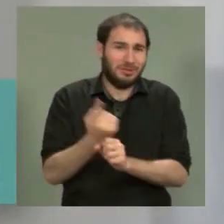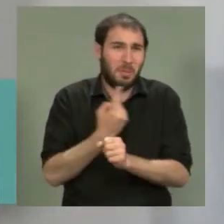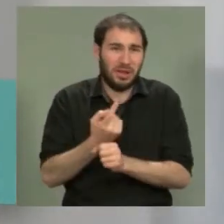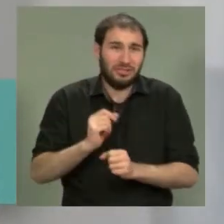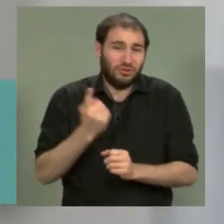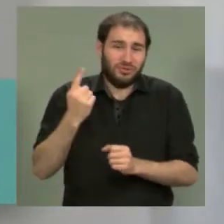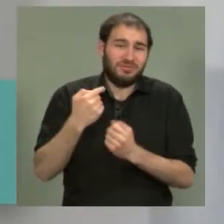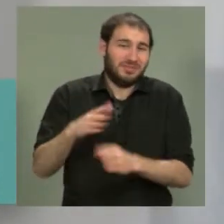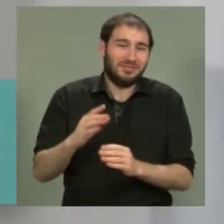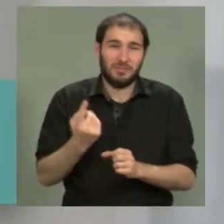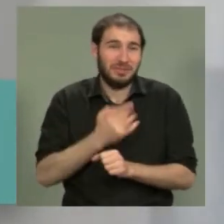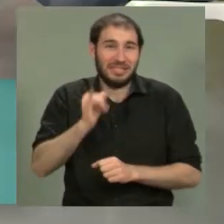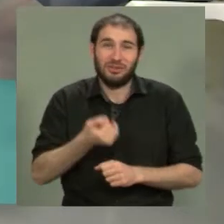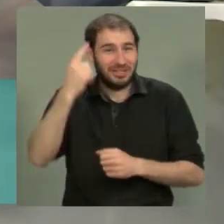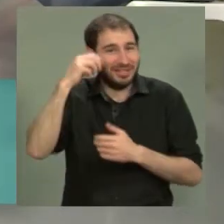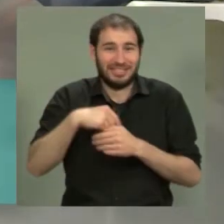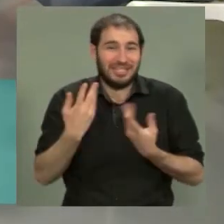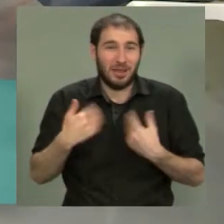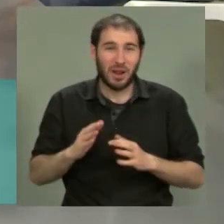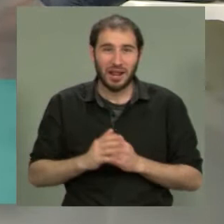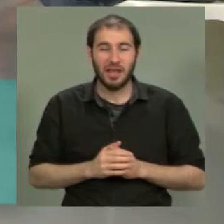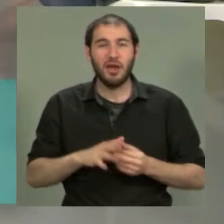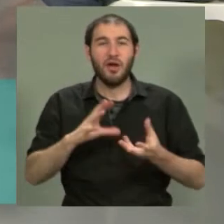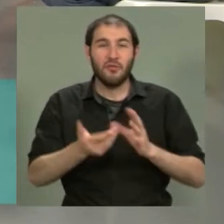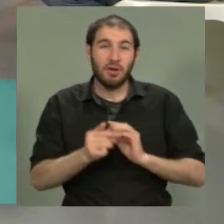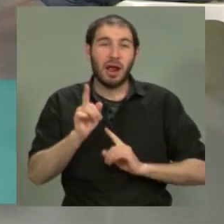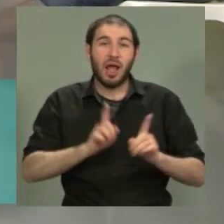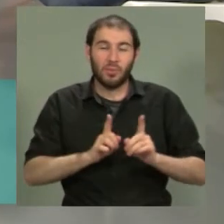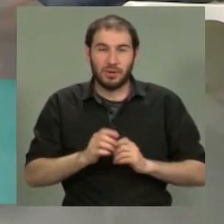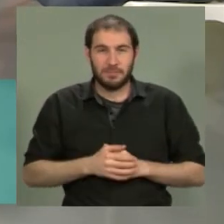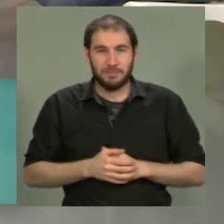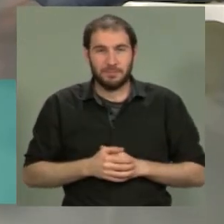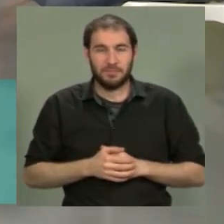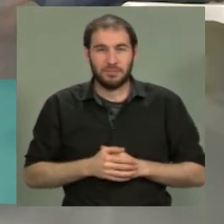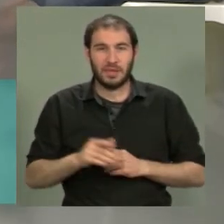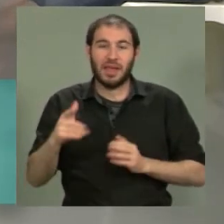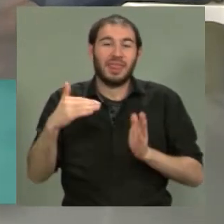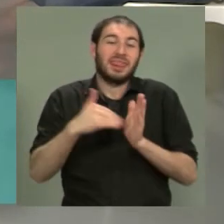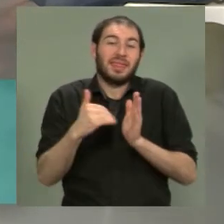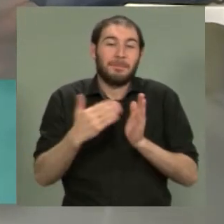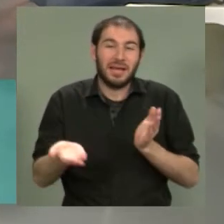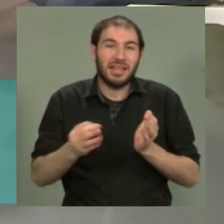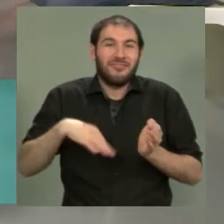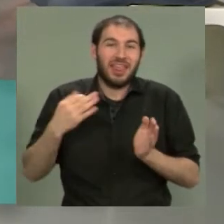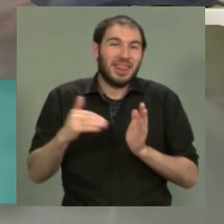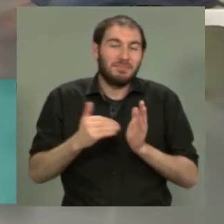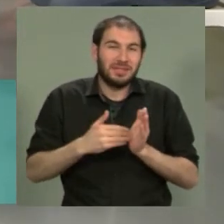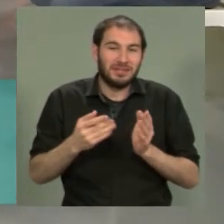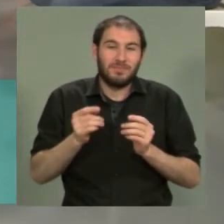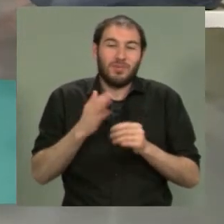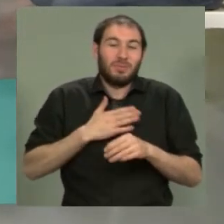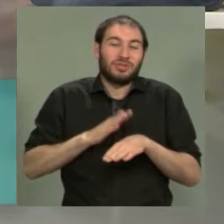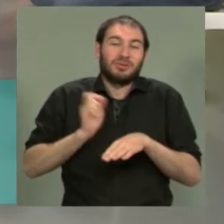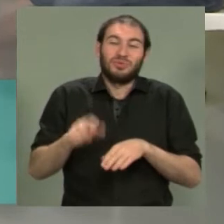mismo. ¿O cómo haces para hacerlo? Entonces, de alguna manera, esa dependencia en realidad de la vida no está en tus